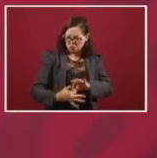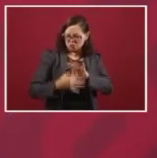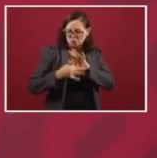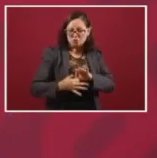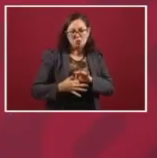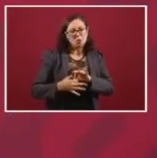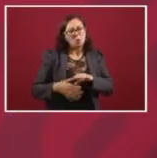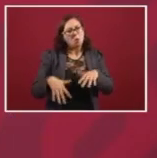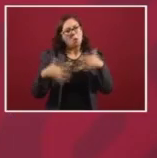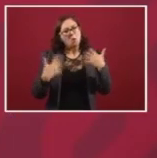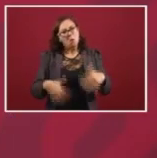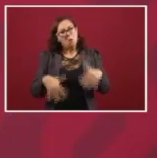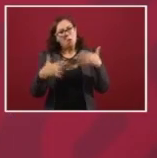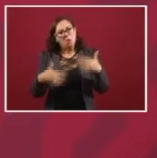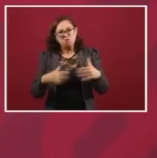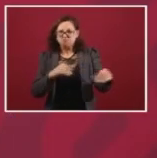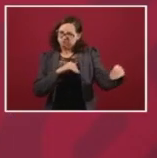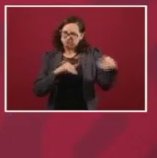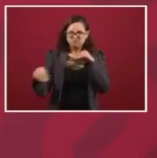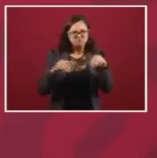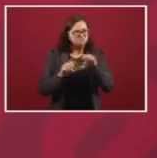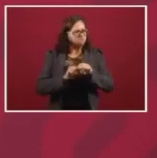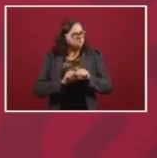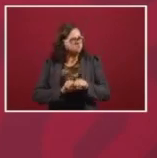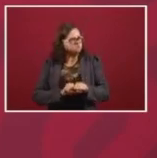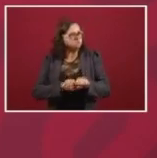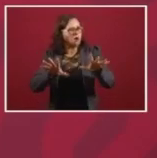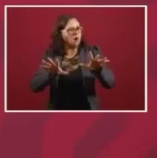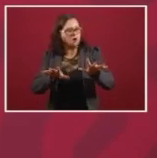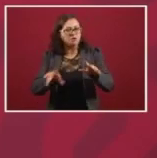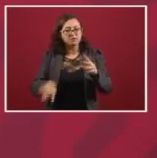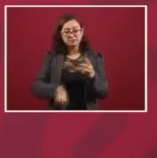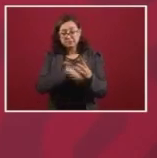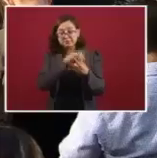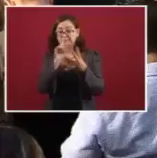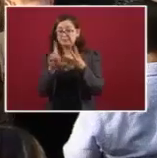tenido en toda la historia. La revolución,